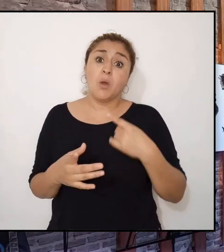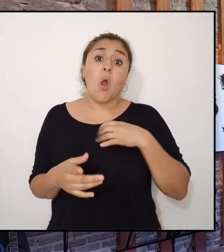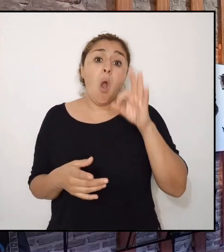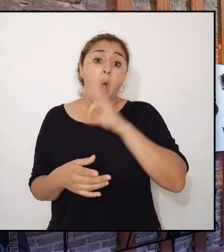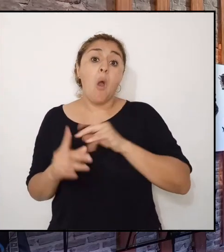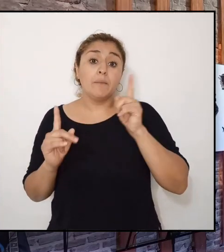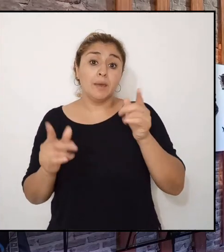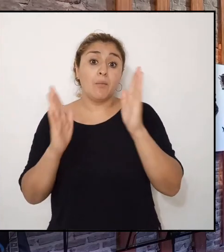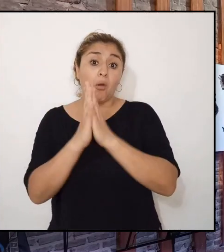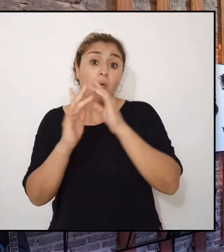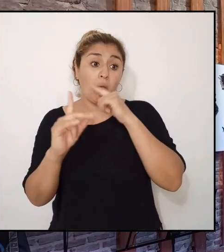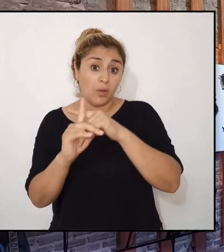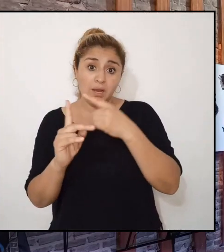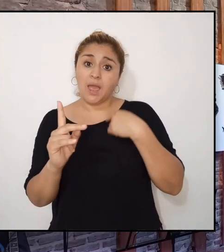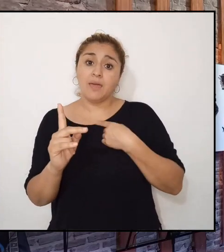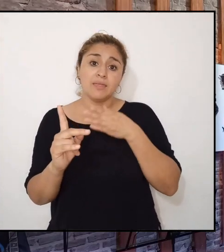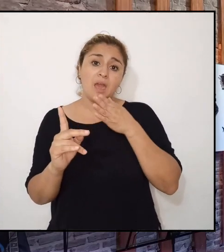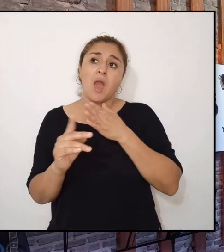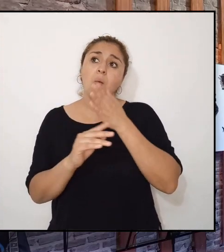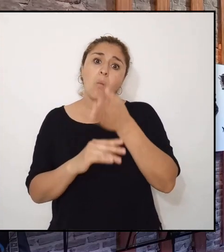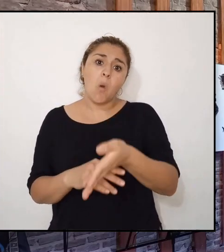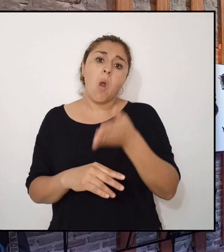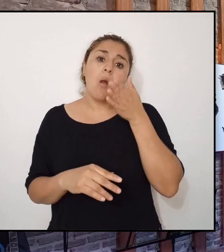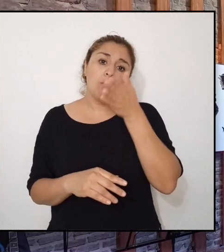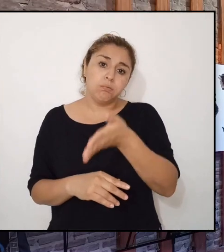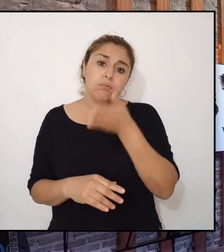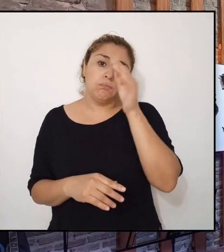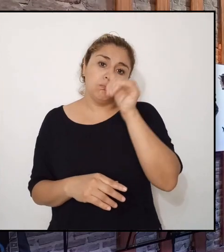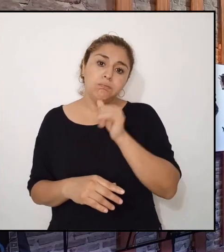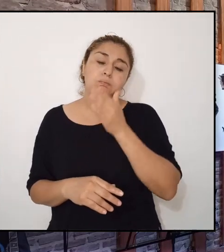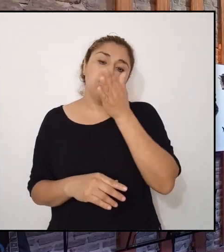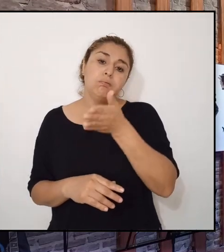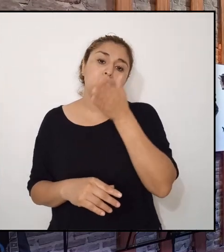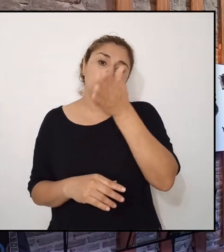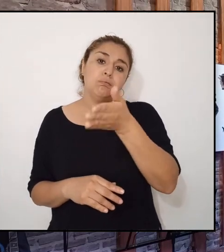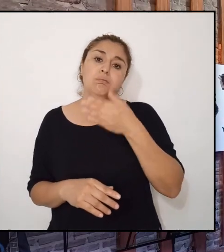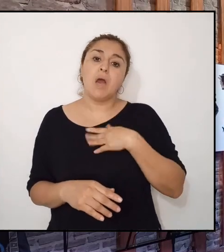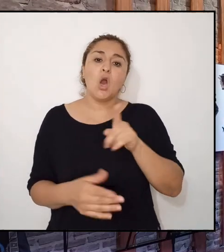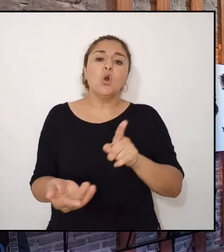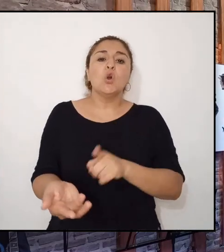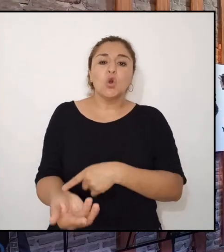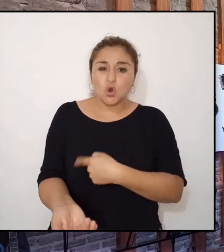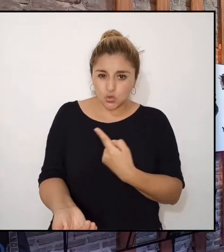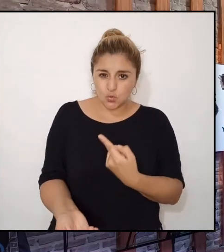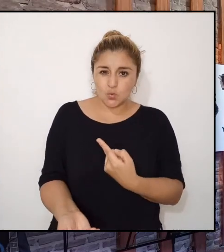pasó un par de veces, sobre todo cuando era un poco más joven.